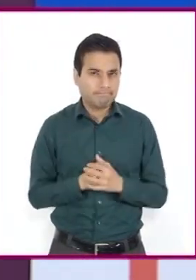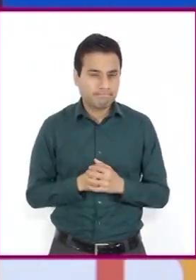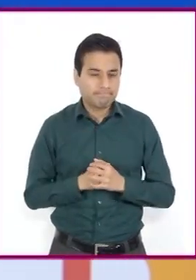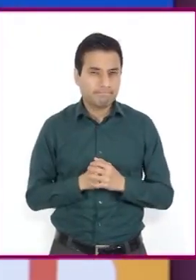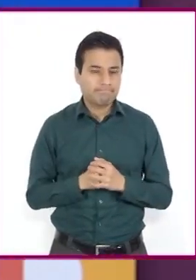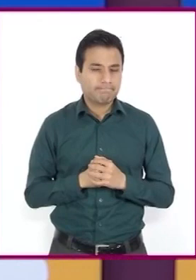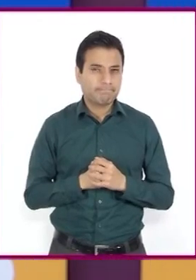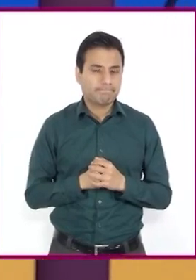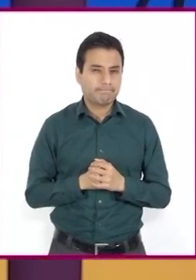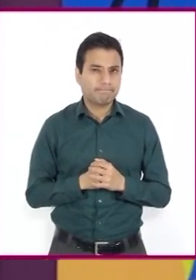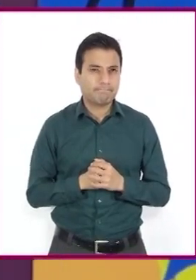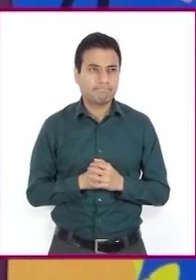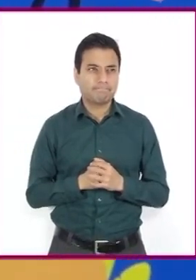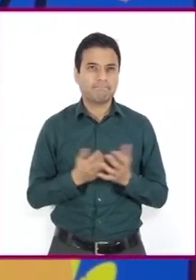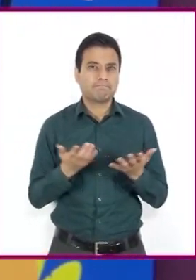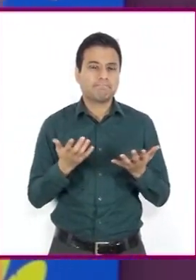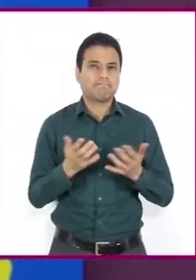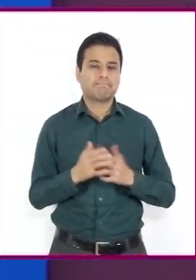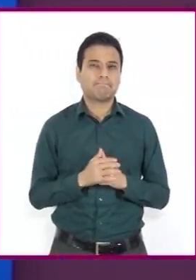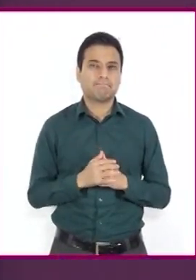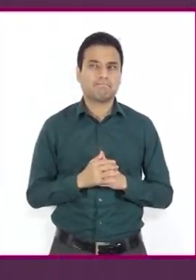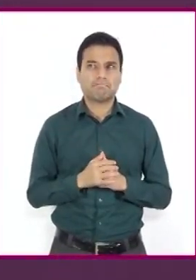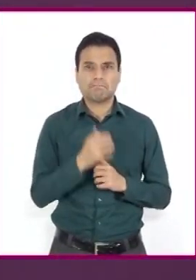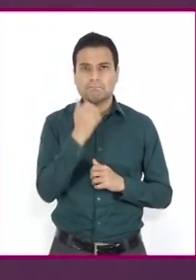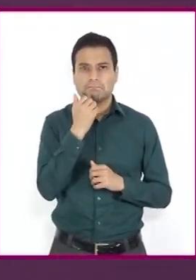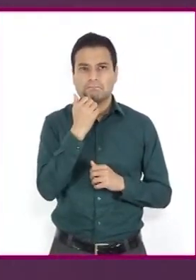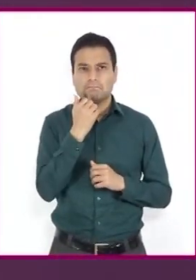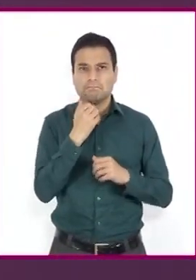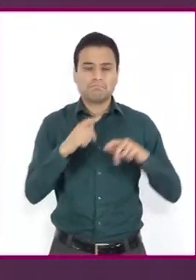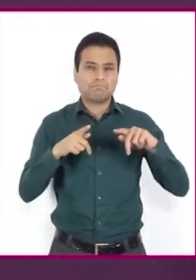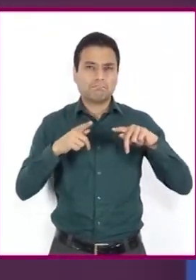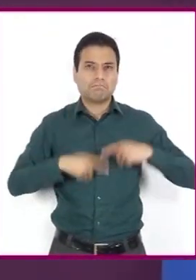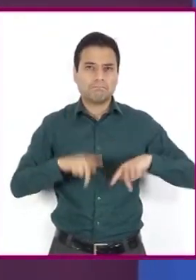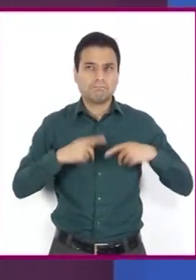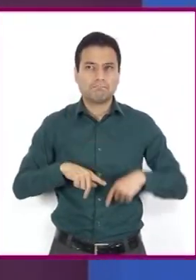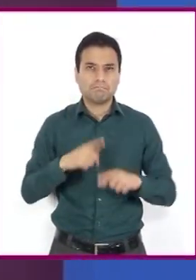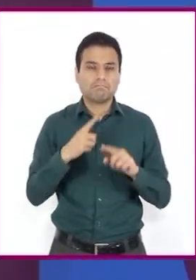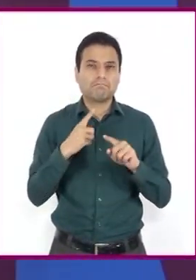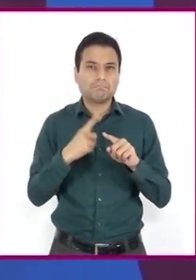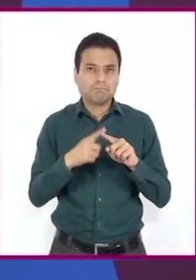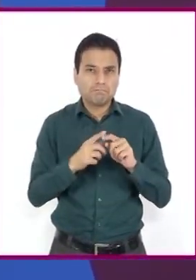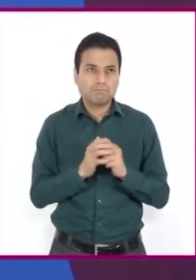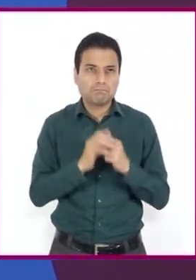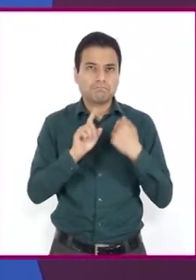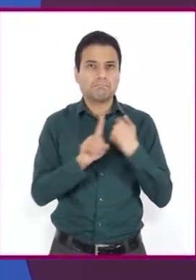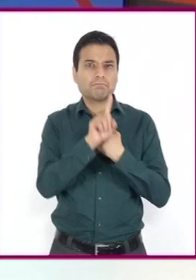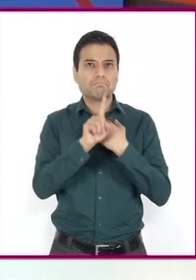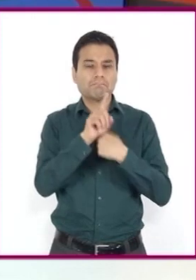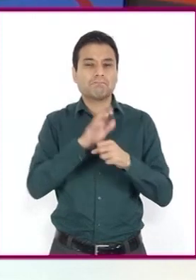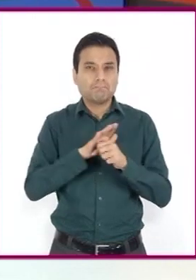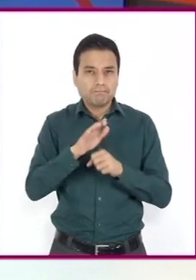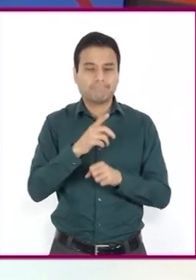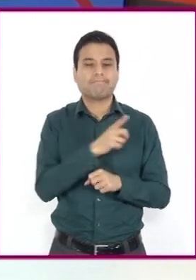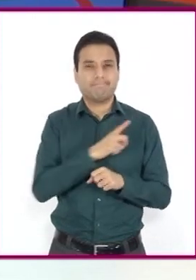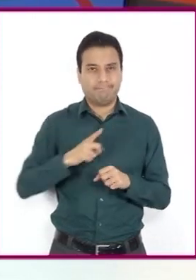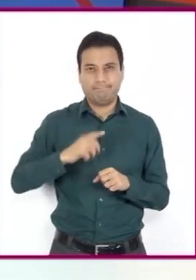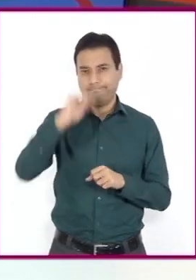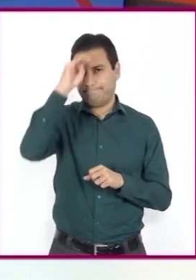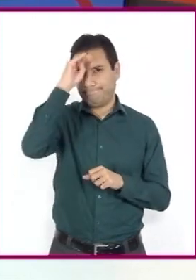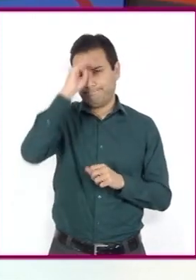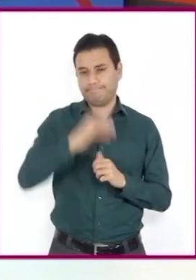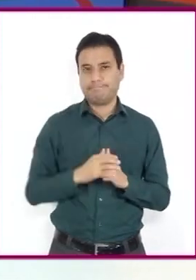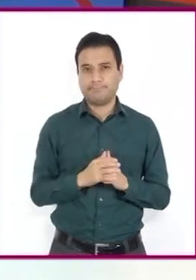llegar a ser, quiénes son los usuarios y prever todas las circunstancias. En esa medida